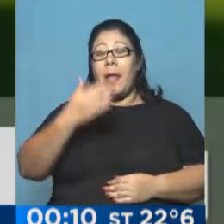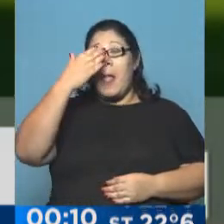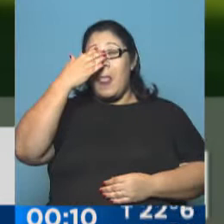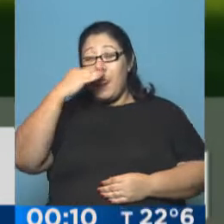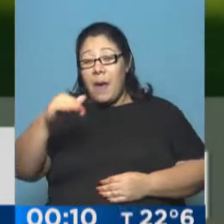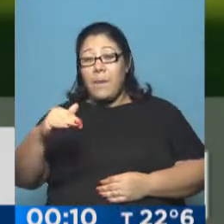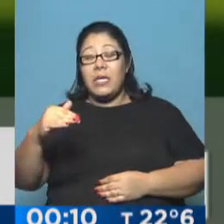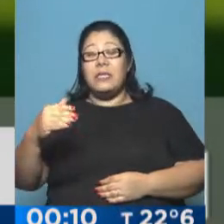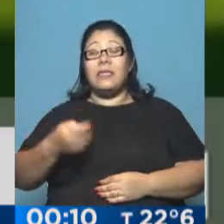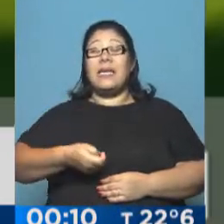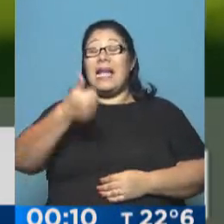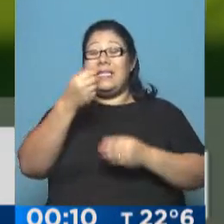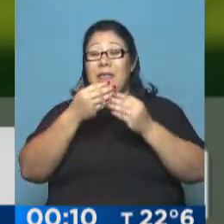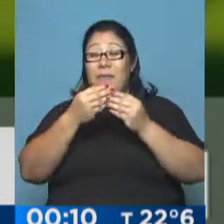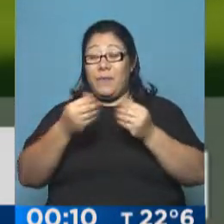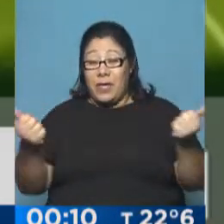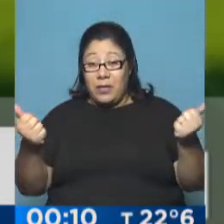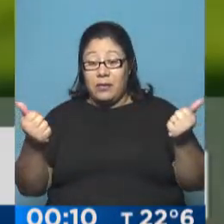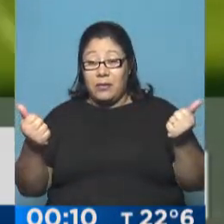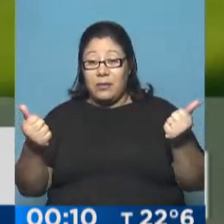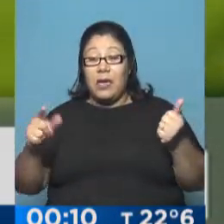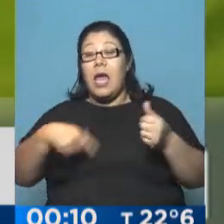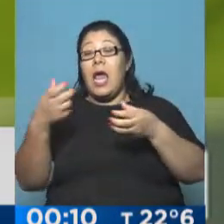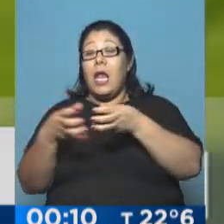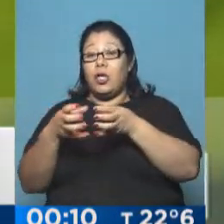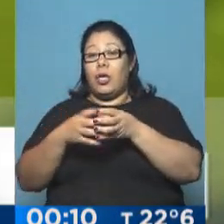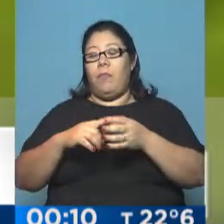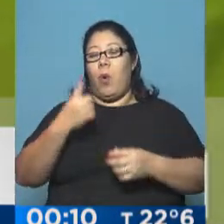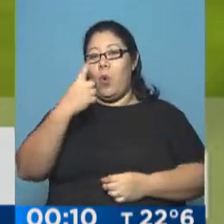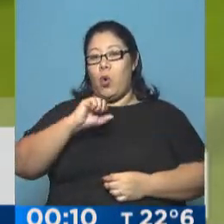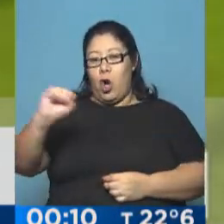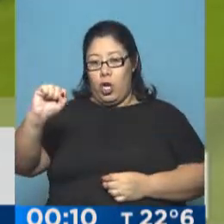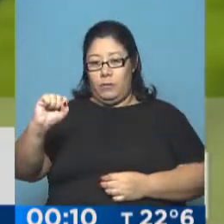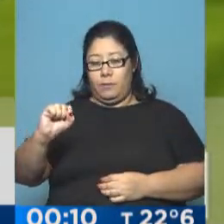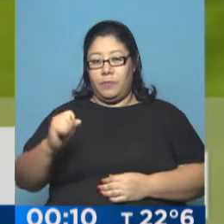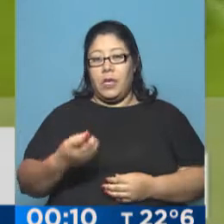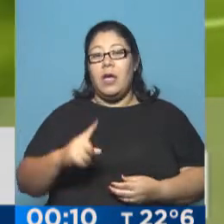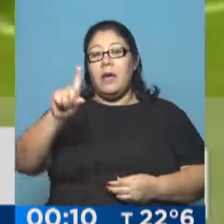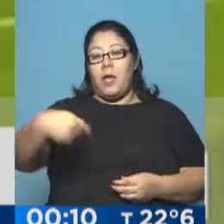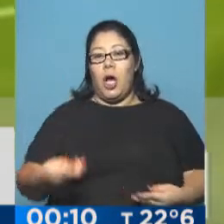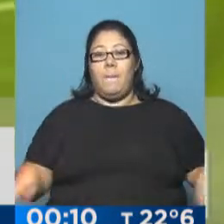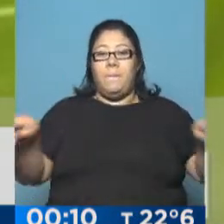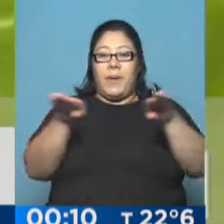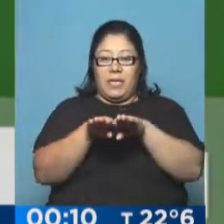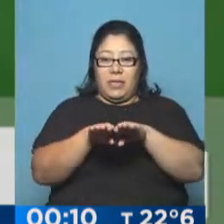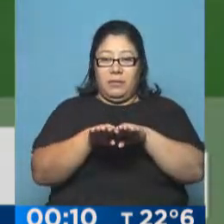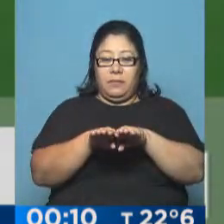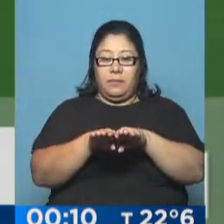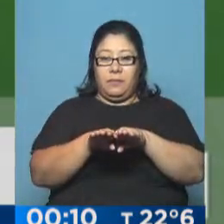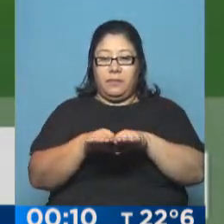final el equipo puntano. San Luis, que tiene dos muy buenos representantes en